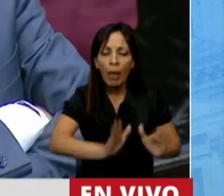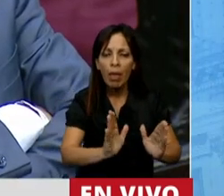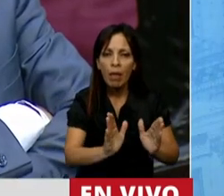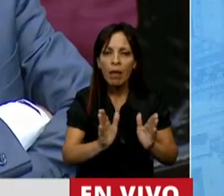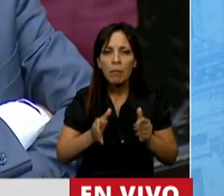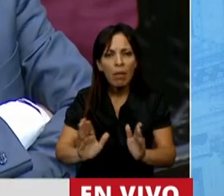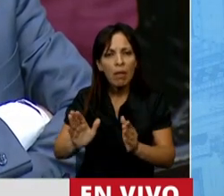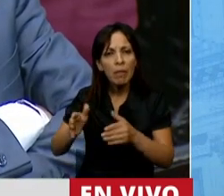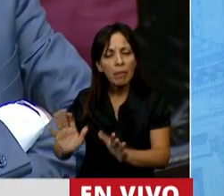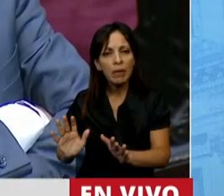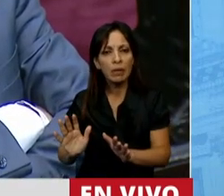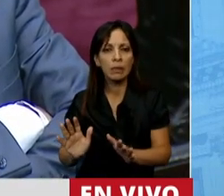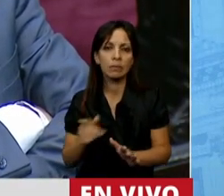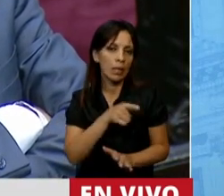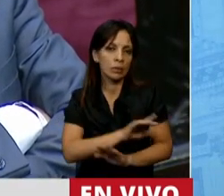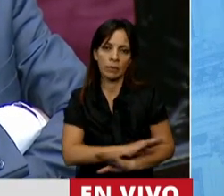seguir permitiendo.